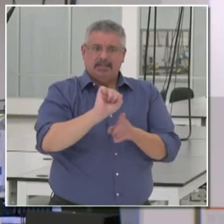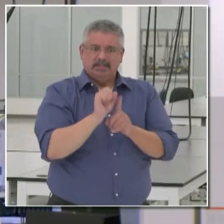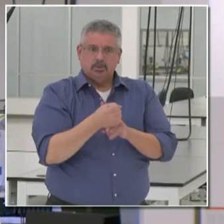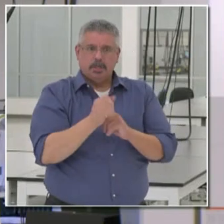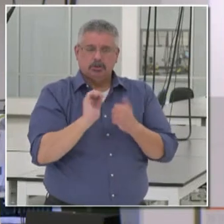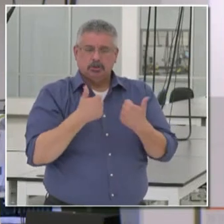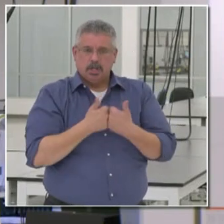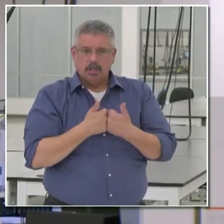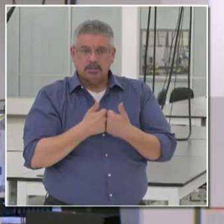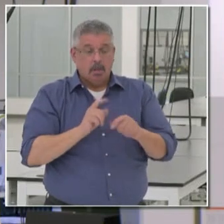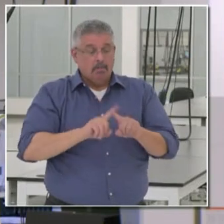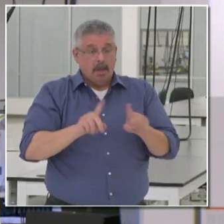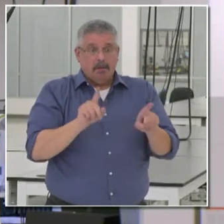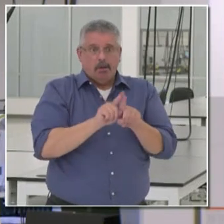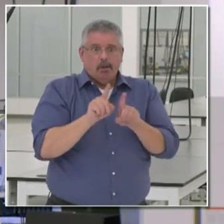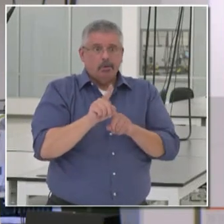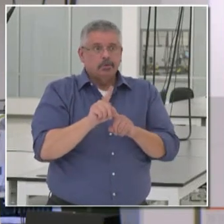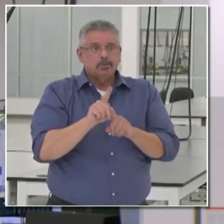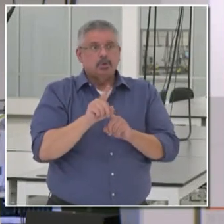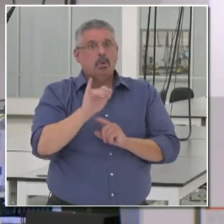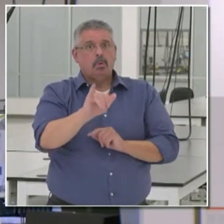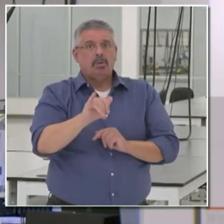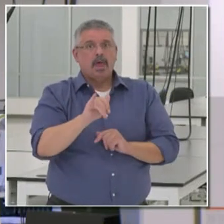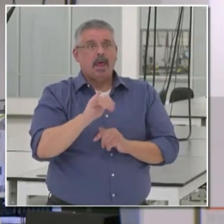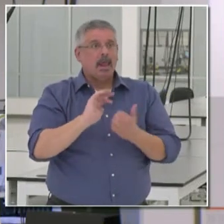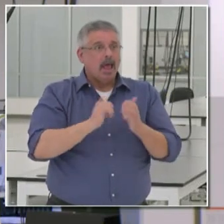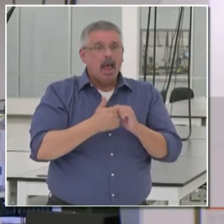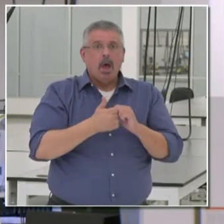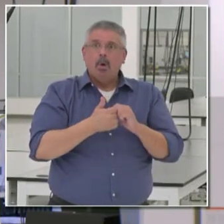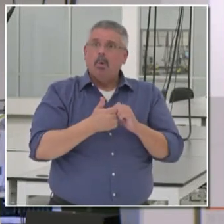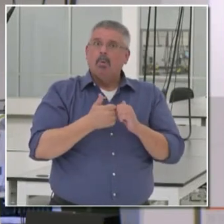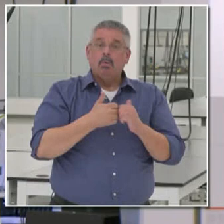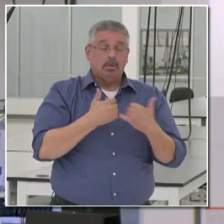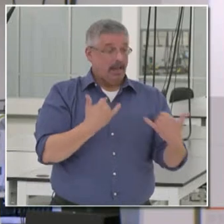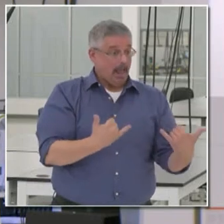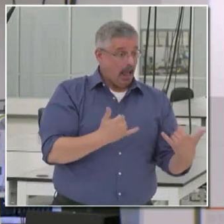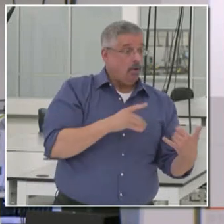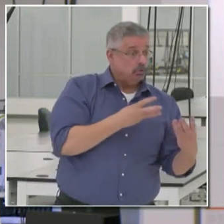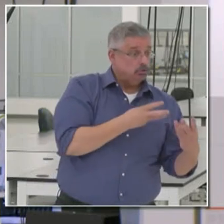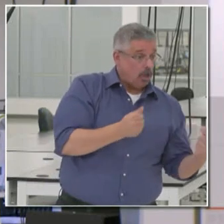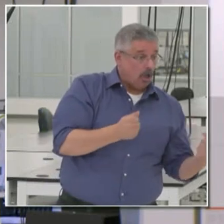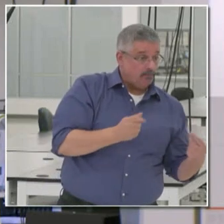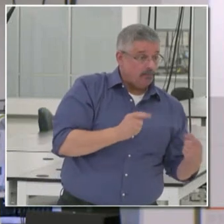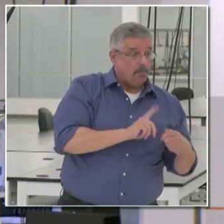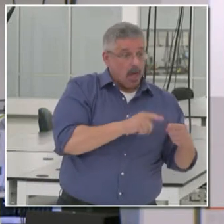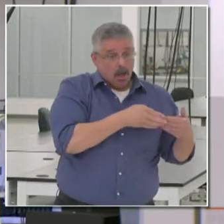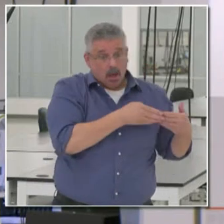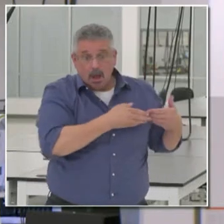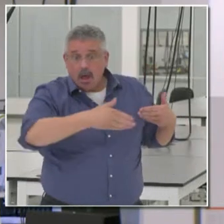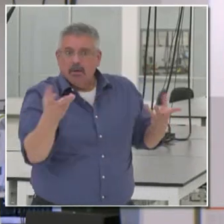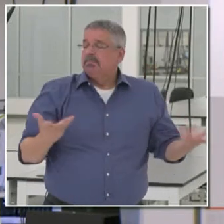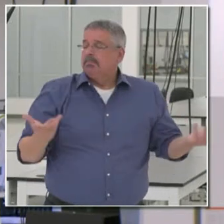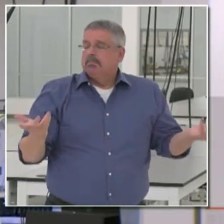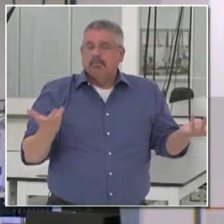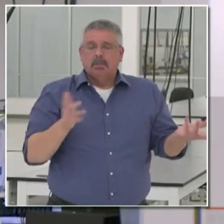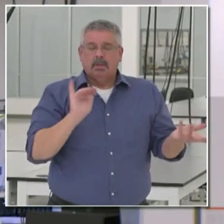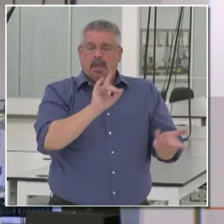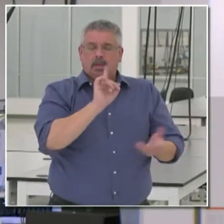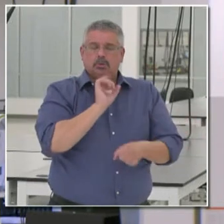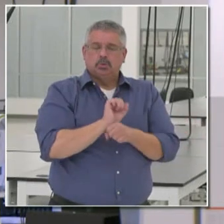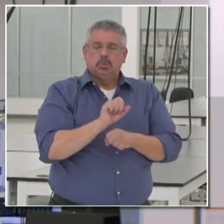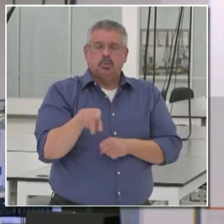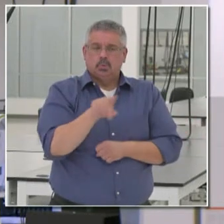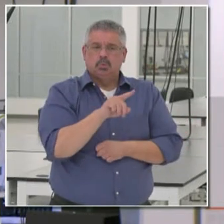de lidiar con el problema de situación sino con el medio a largo plazo y mediano plazo para resolver de una vez